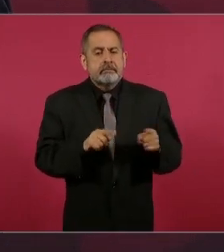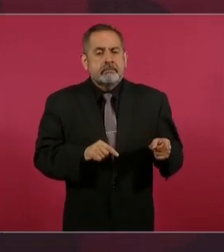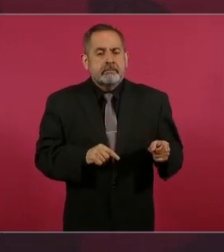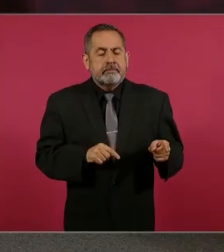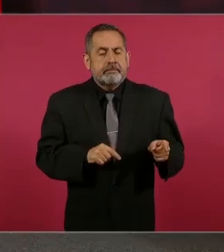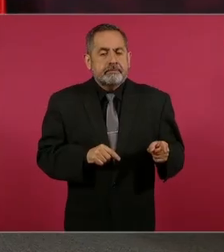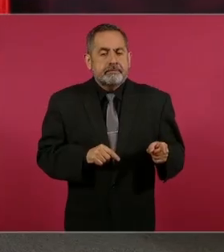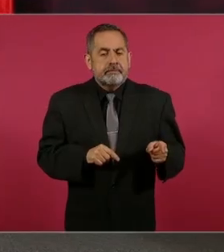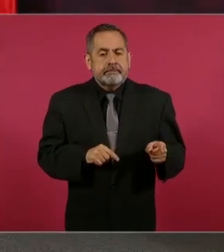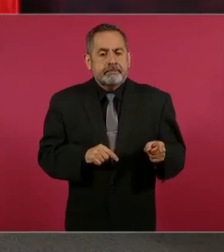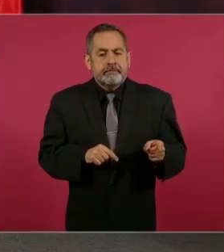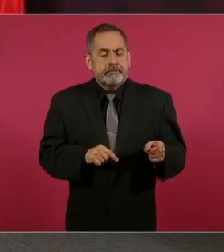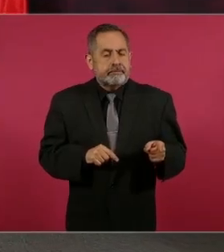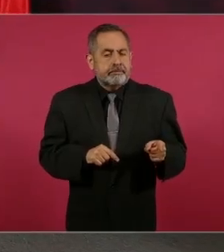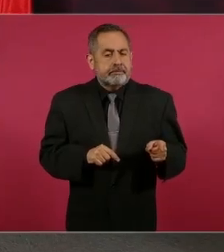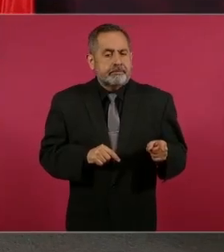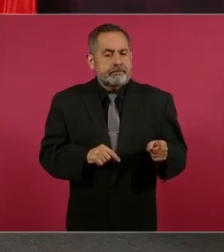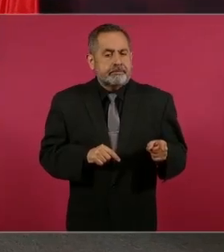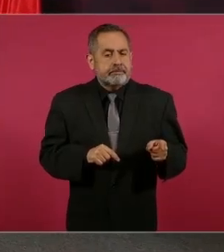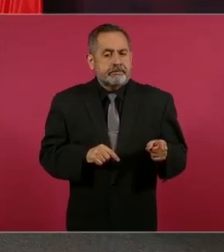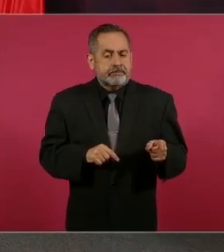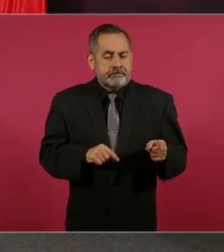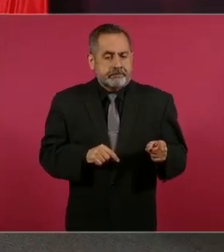el propósito de